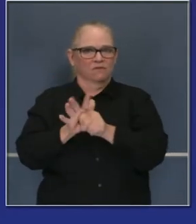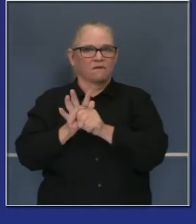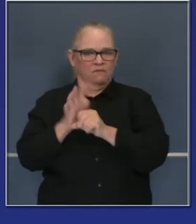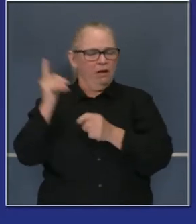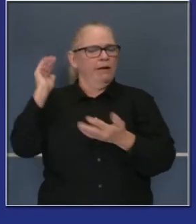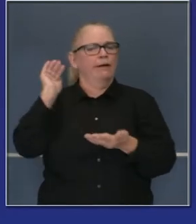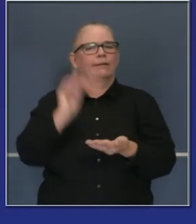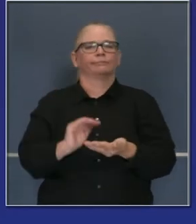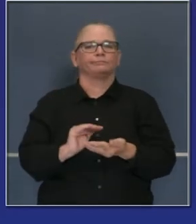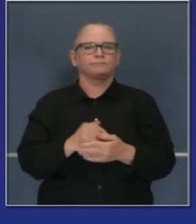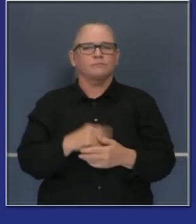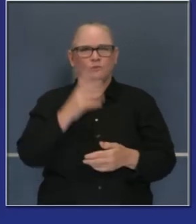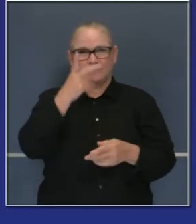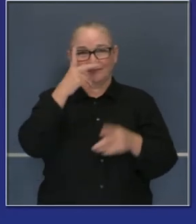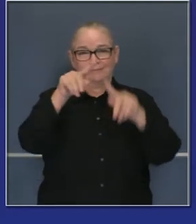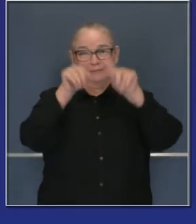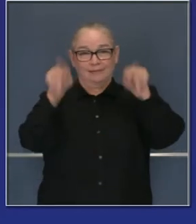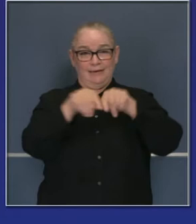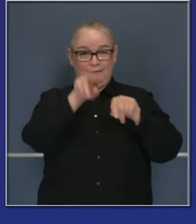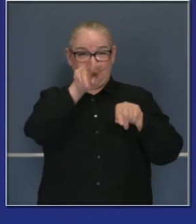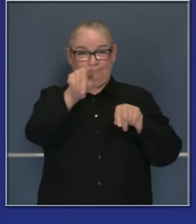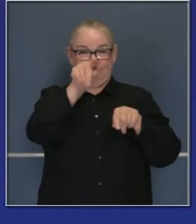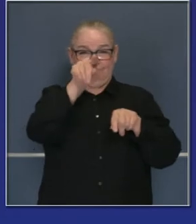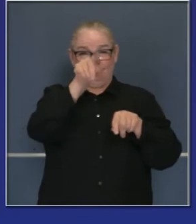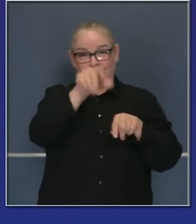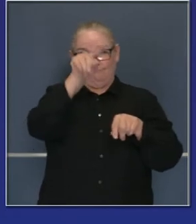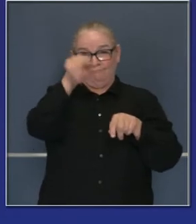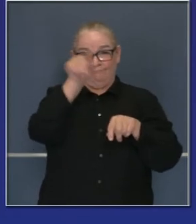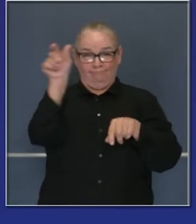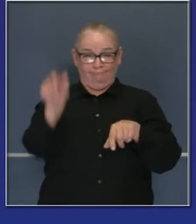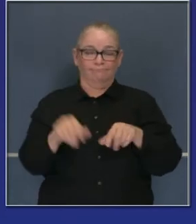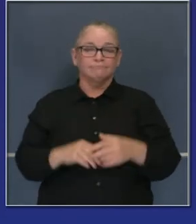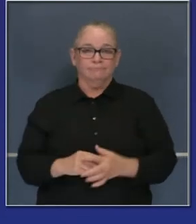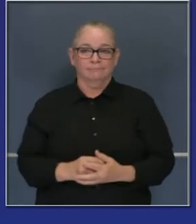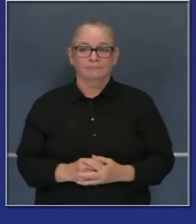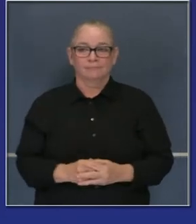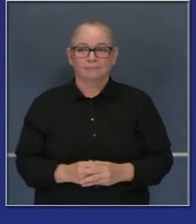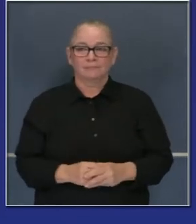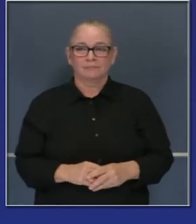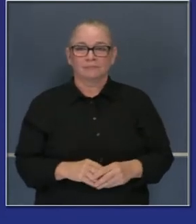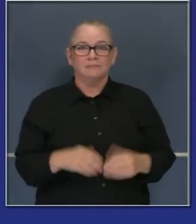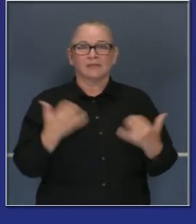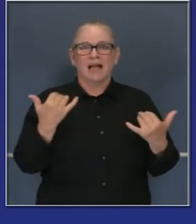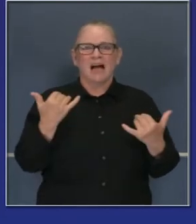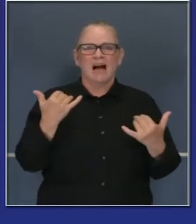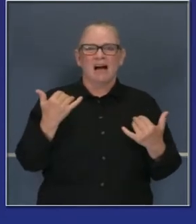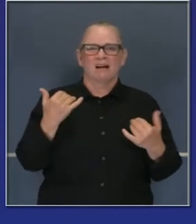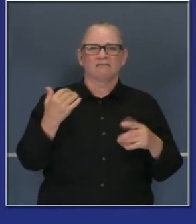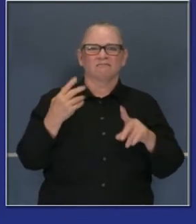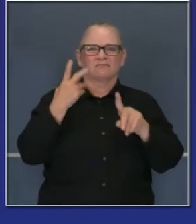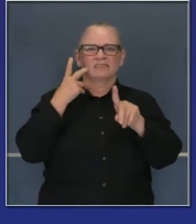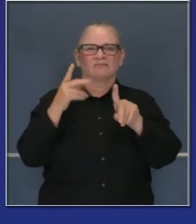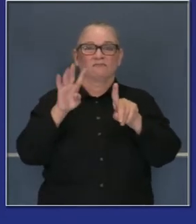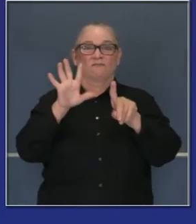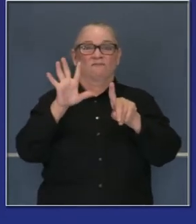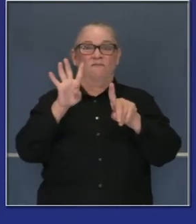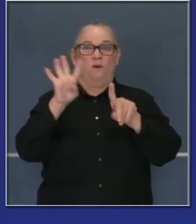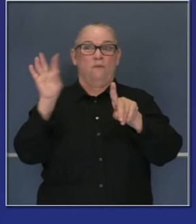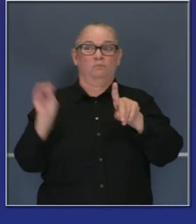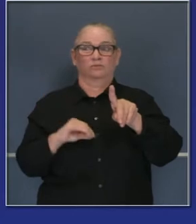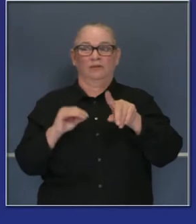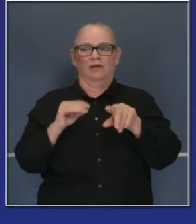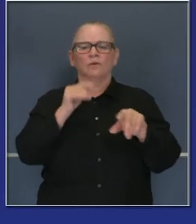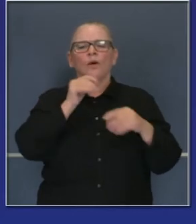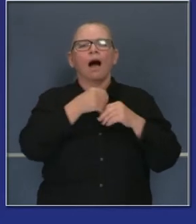pueden ver de este aquí que eso representa el 4% de la capacidad del sistema hospitalario